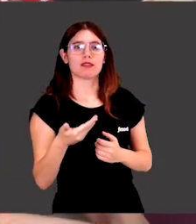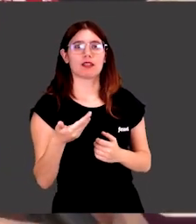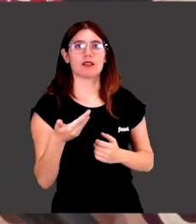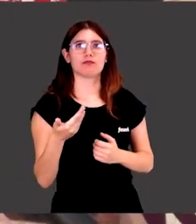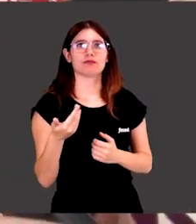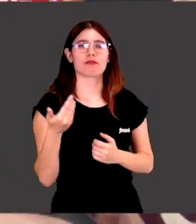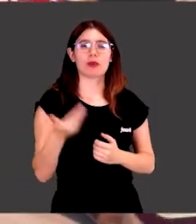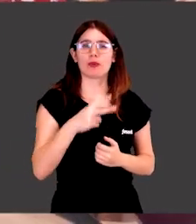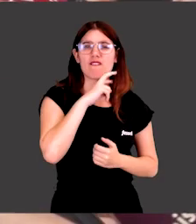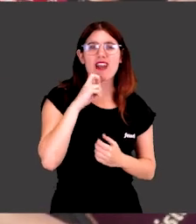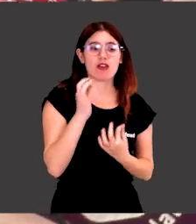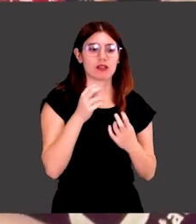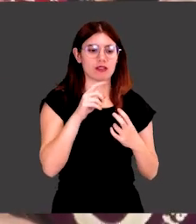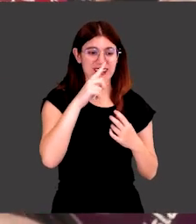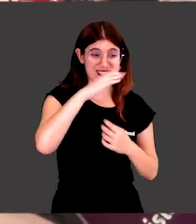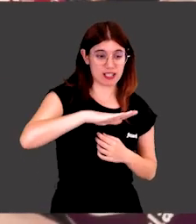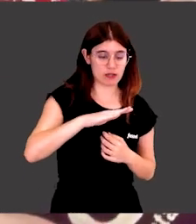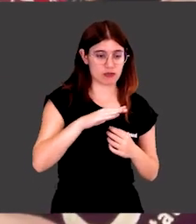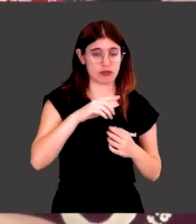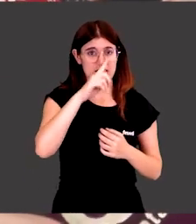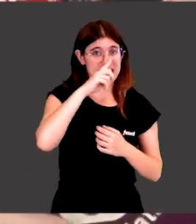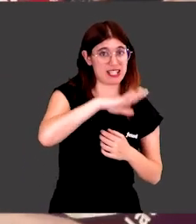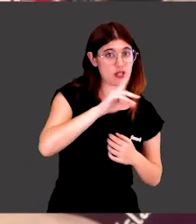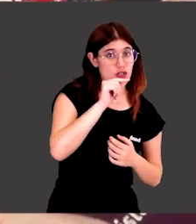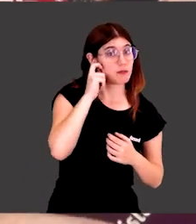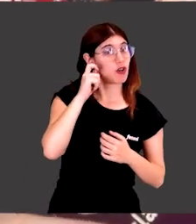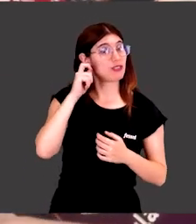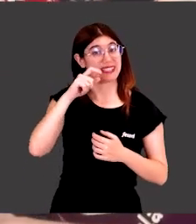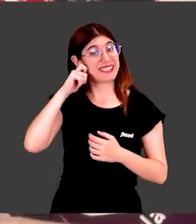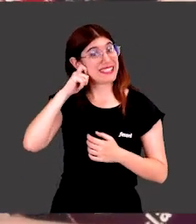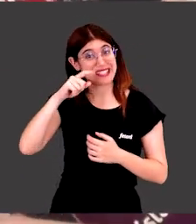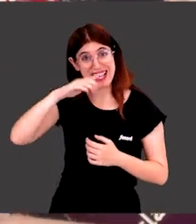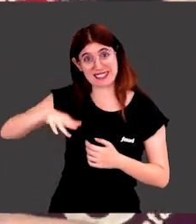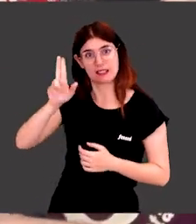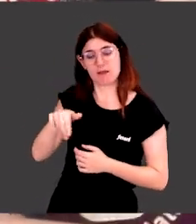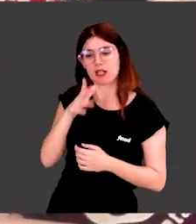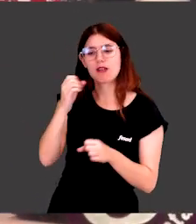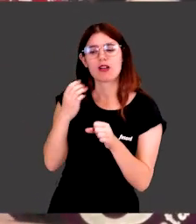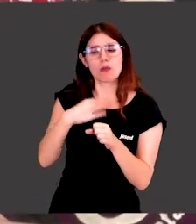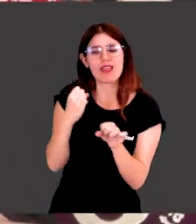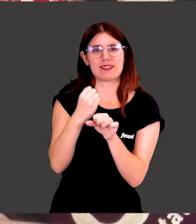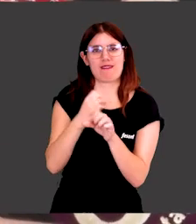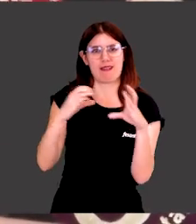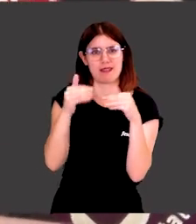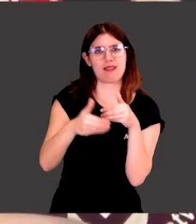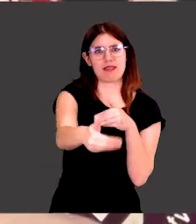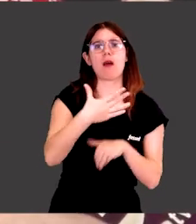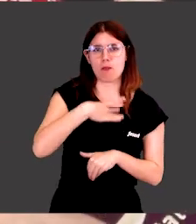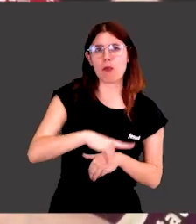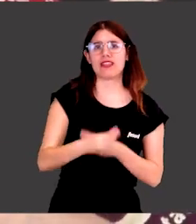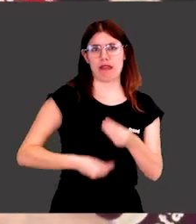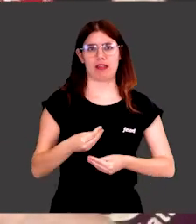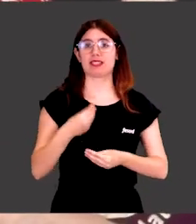importante es contarle a los niños en general, pero a las niñas en particular, que se puede trabajar en ciencia,